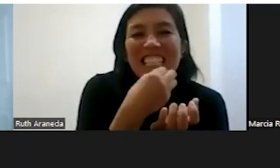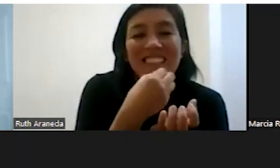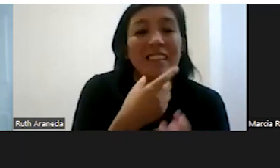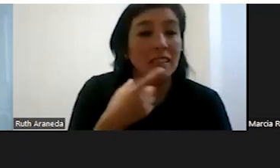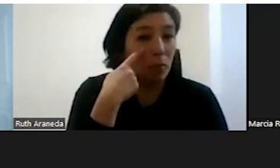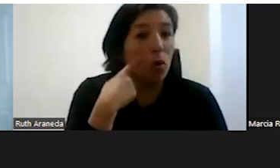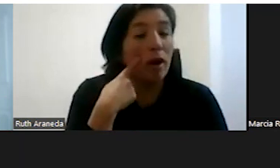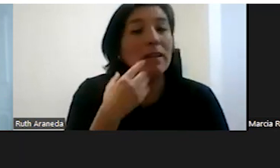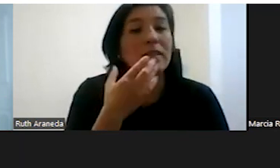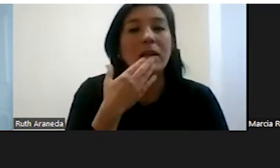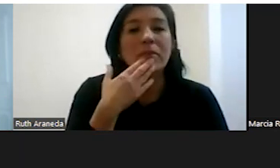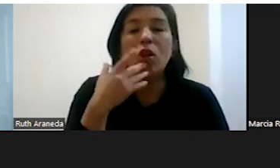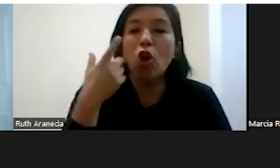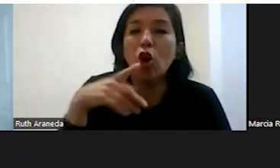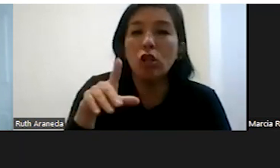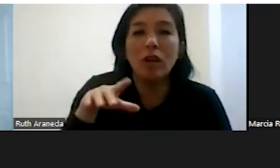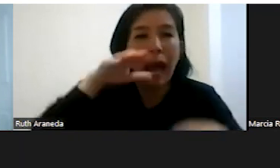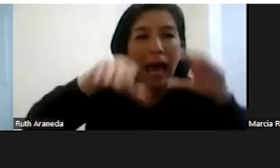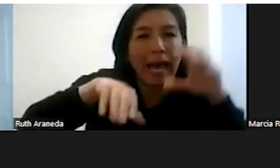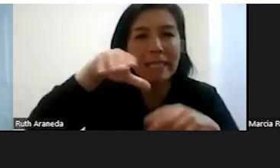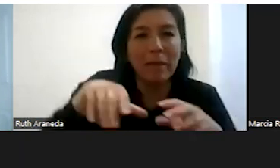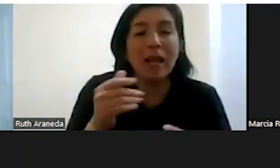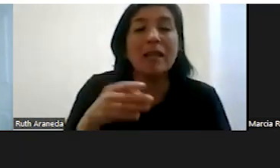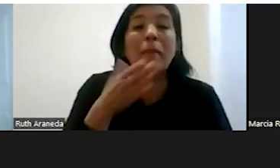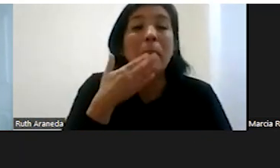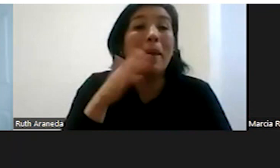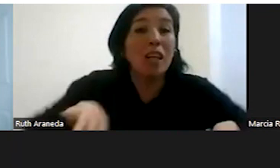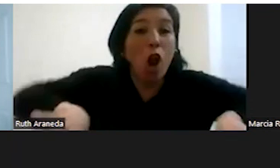de dotáridos que podrían ser lobos marinos.